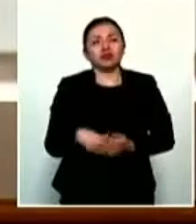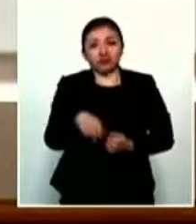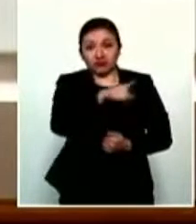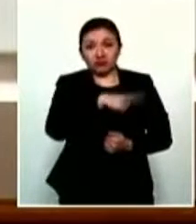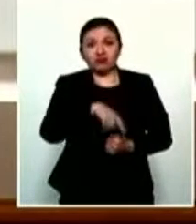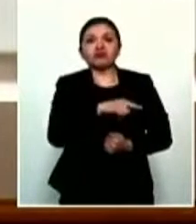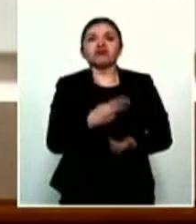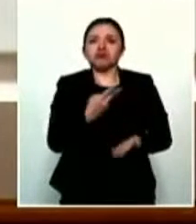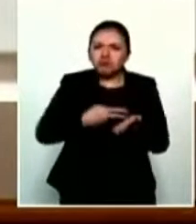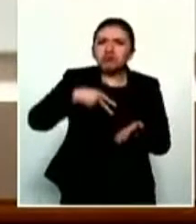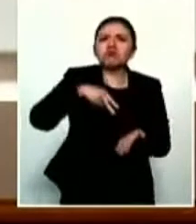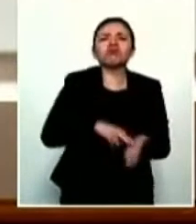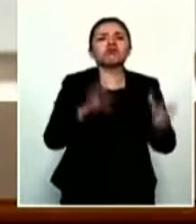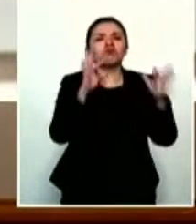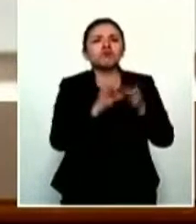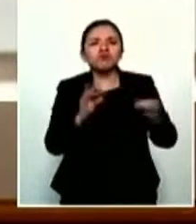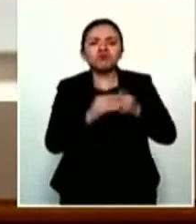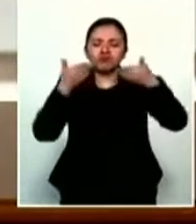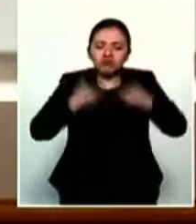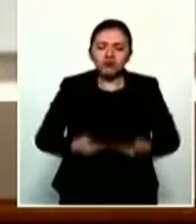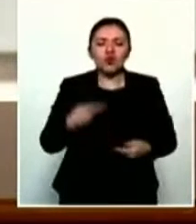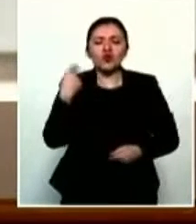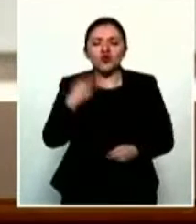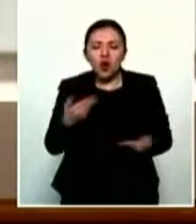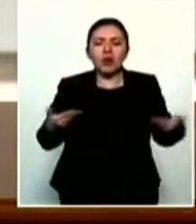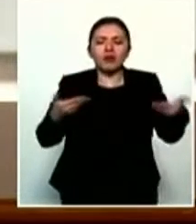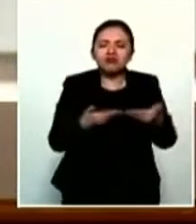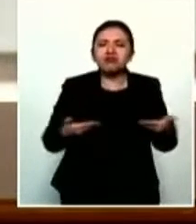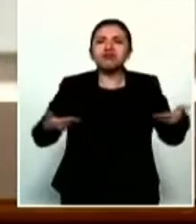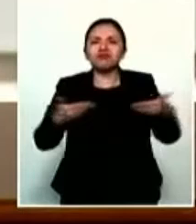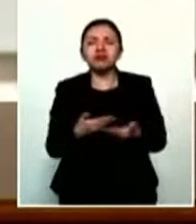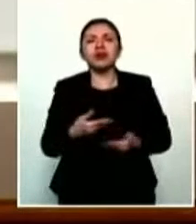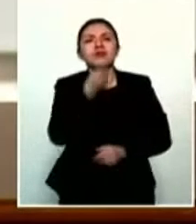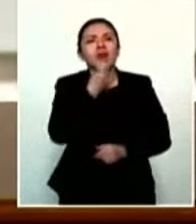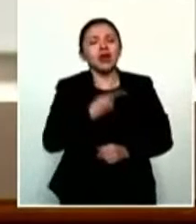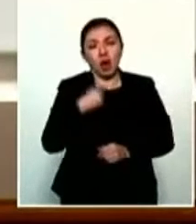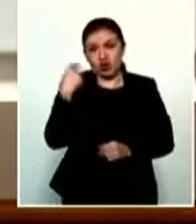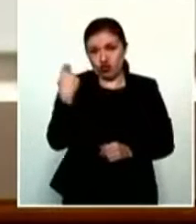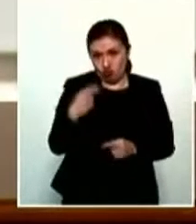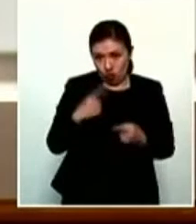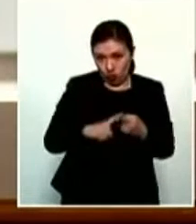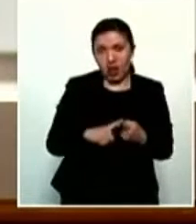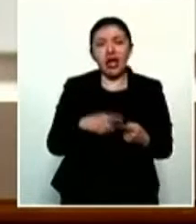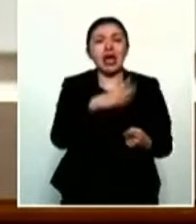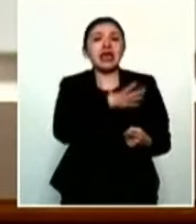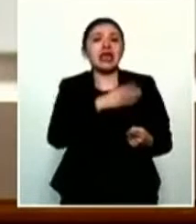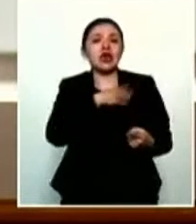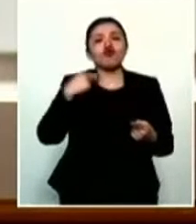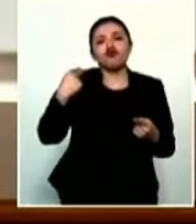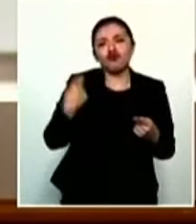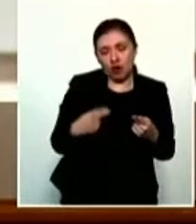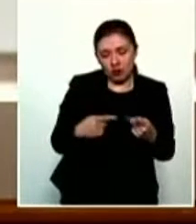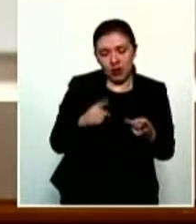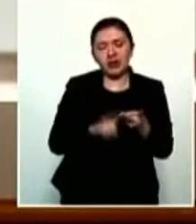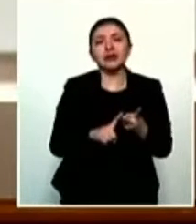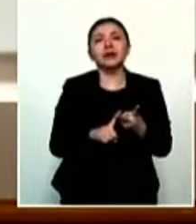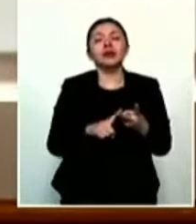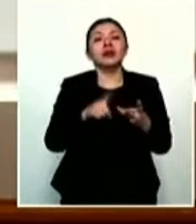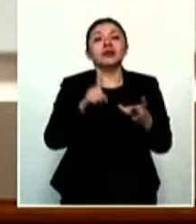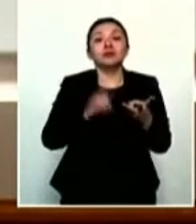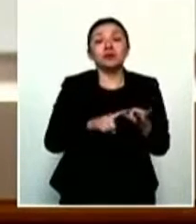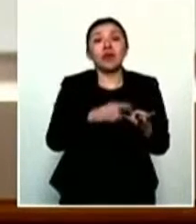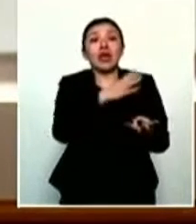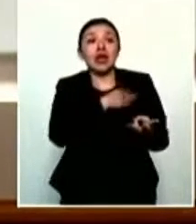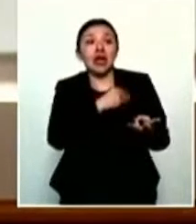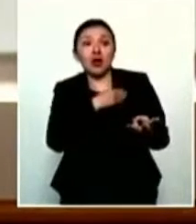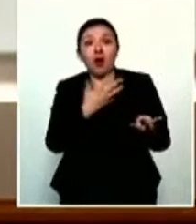fueron presentando uno a uno y una a una, diciéndome su nombre, el nombre de su niña o su niño, y si su niño o